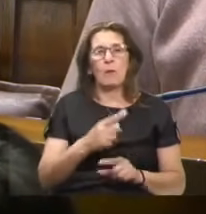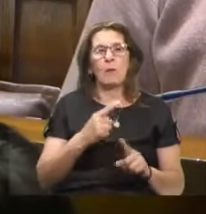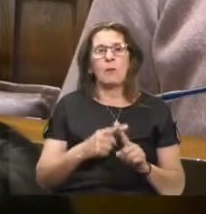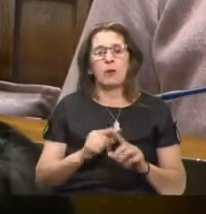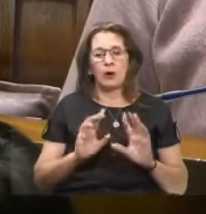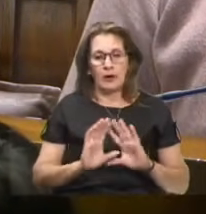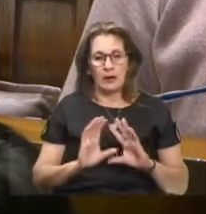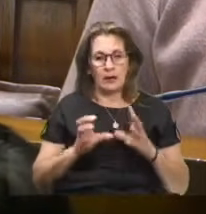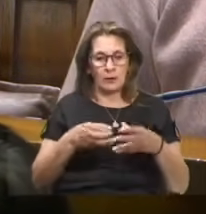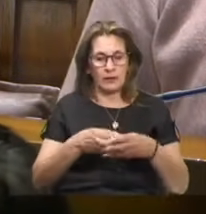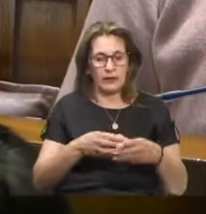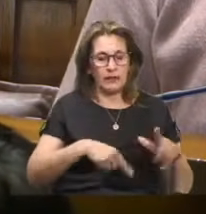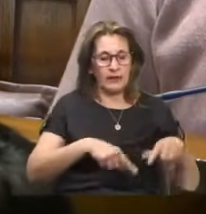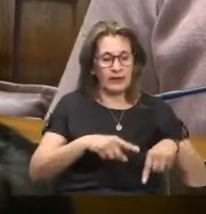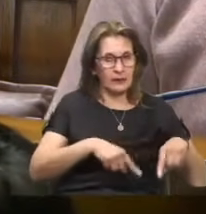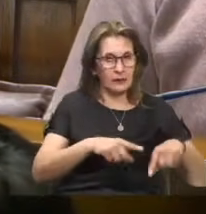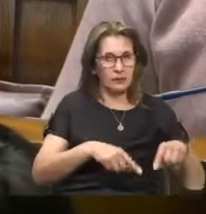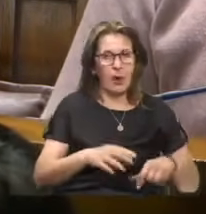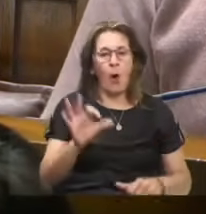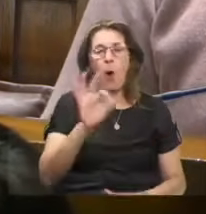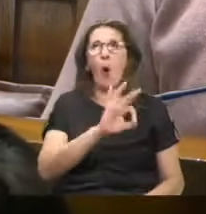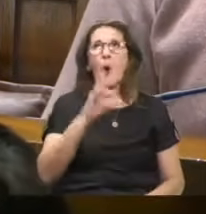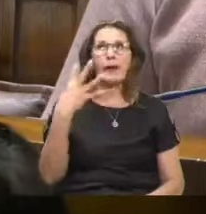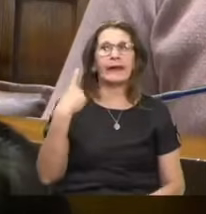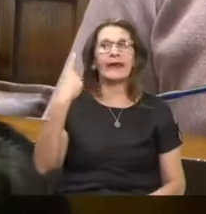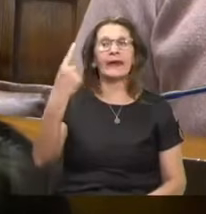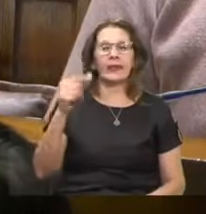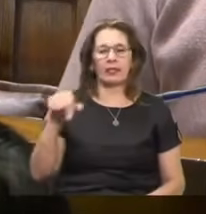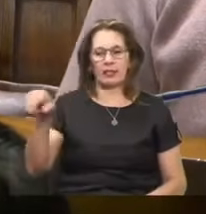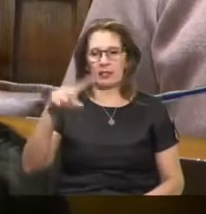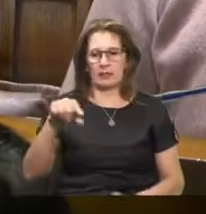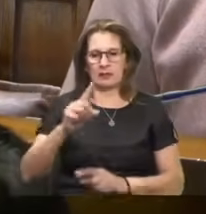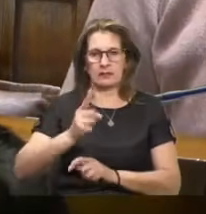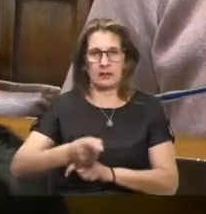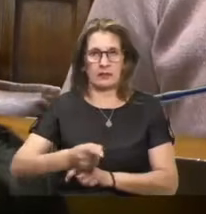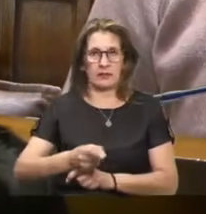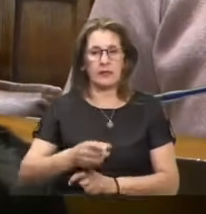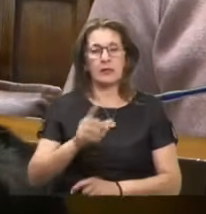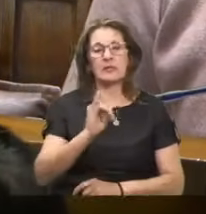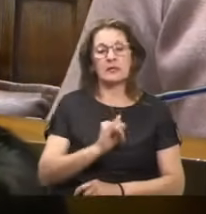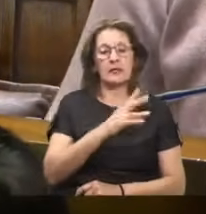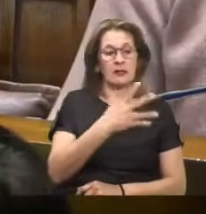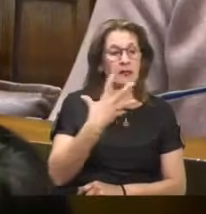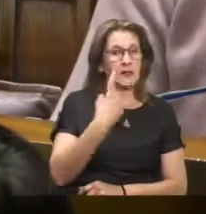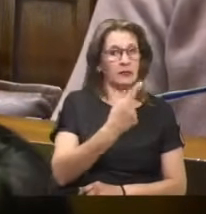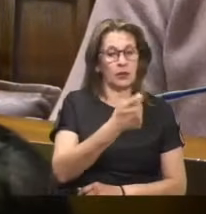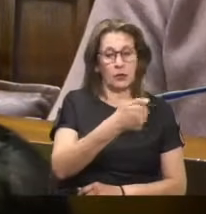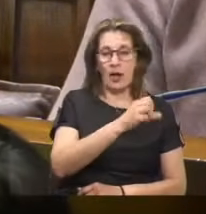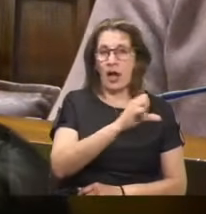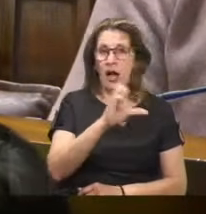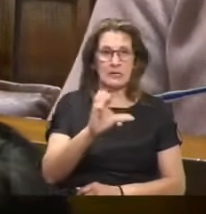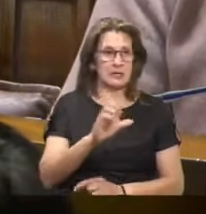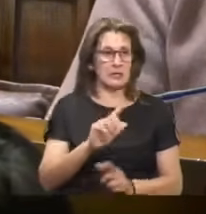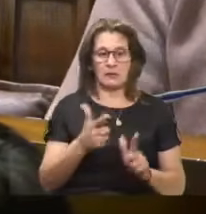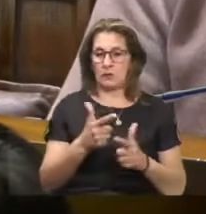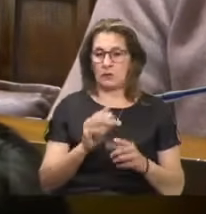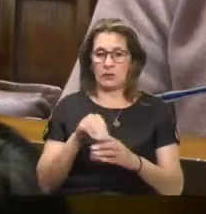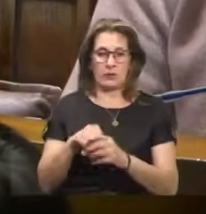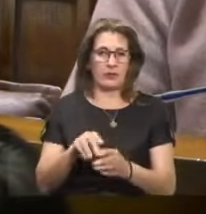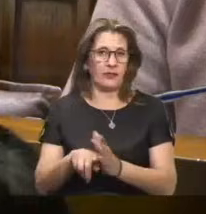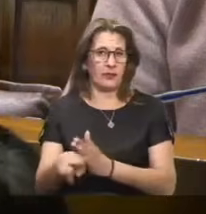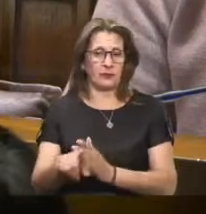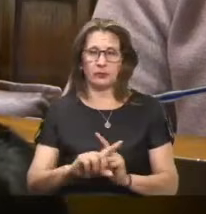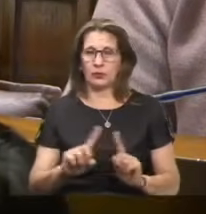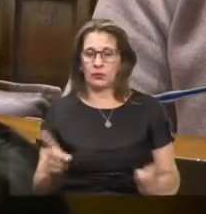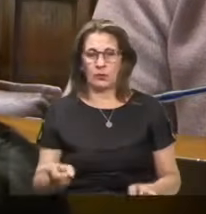unidades ejecutoras o gerencias de ACE sin que el directorio de ACE tenga injerencia directa.